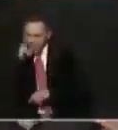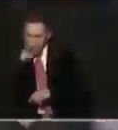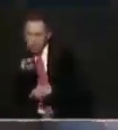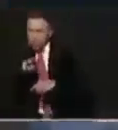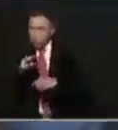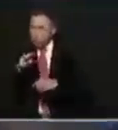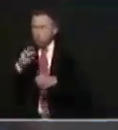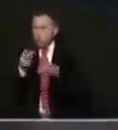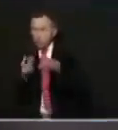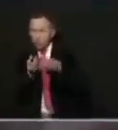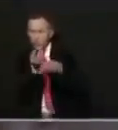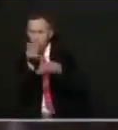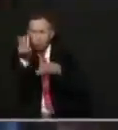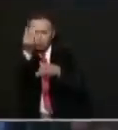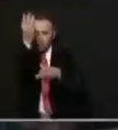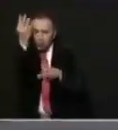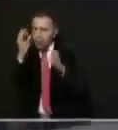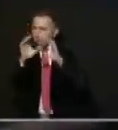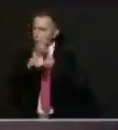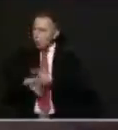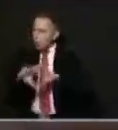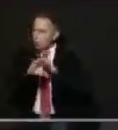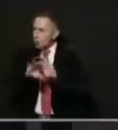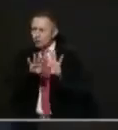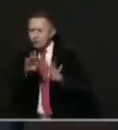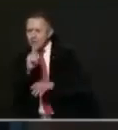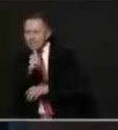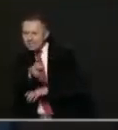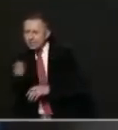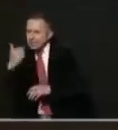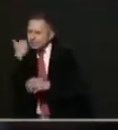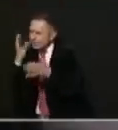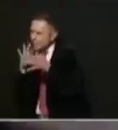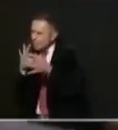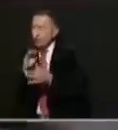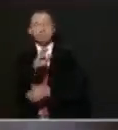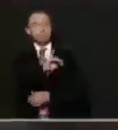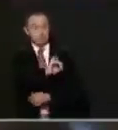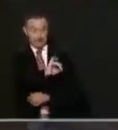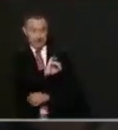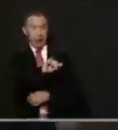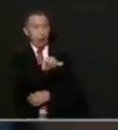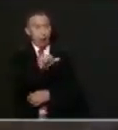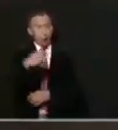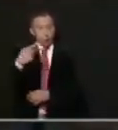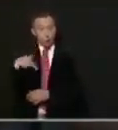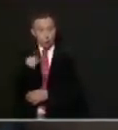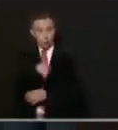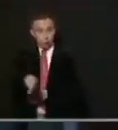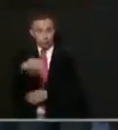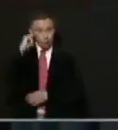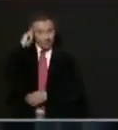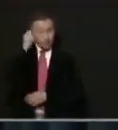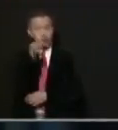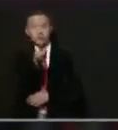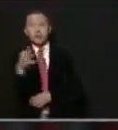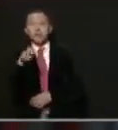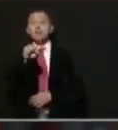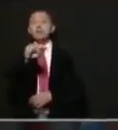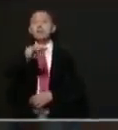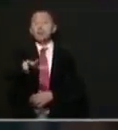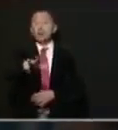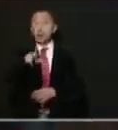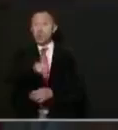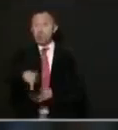ahumada, los coros. Cuéntenos. Sí, sí, mire, es una ceremonia muy importante para los pueblos indígenas, los 68 pueblos